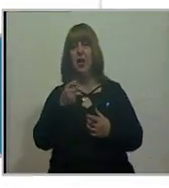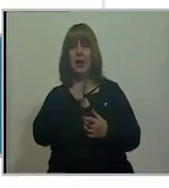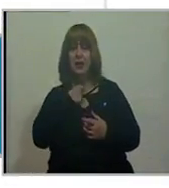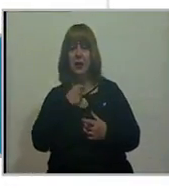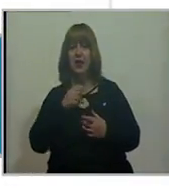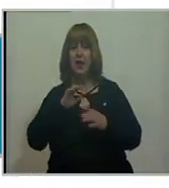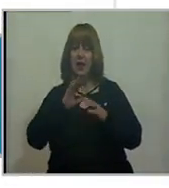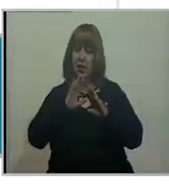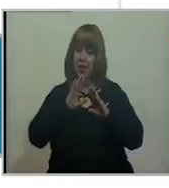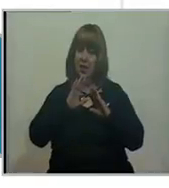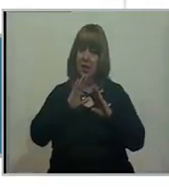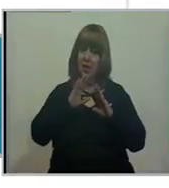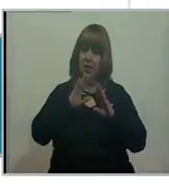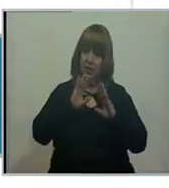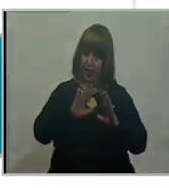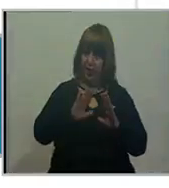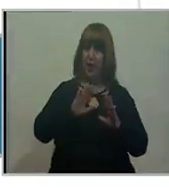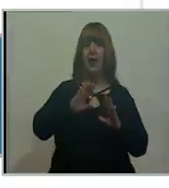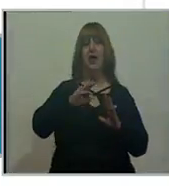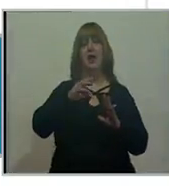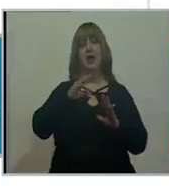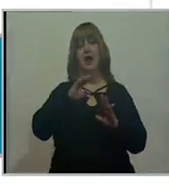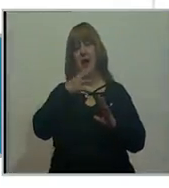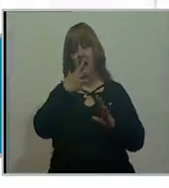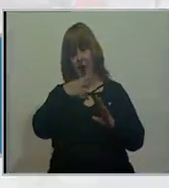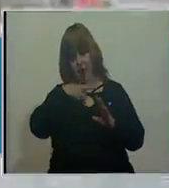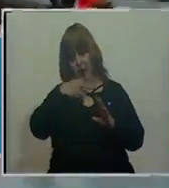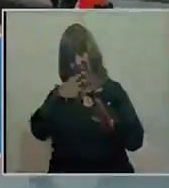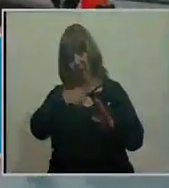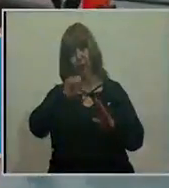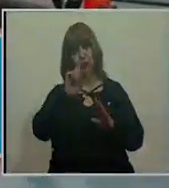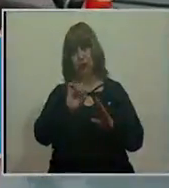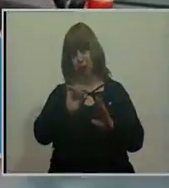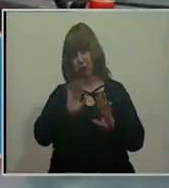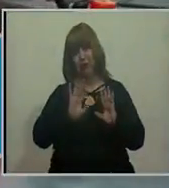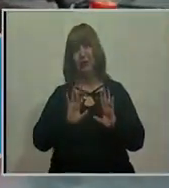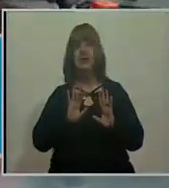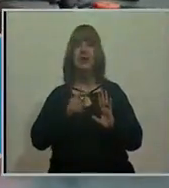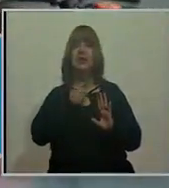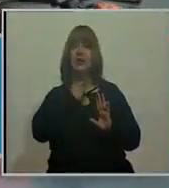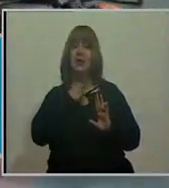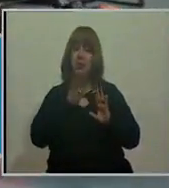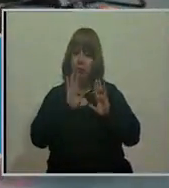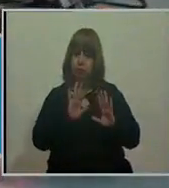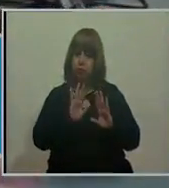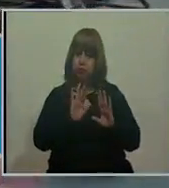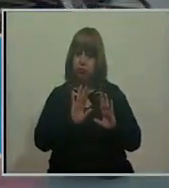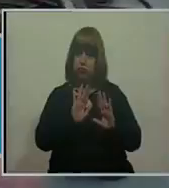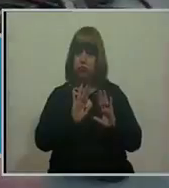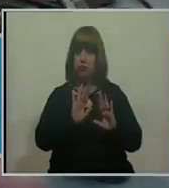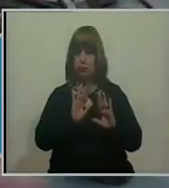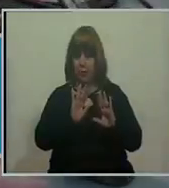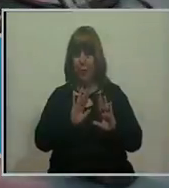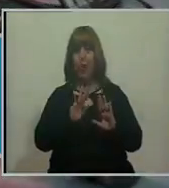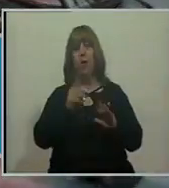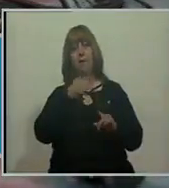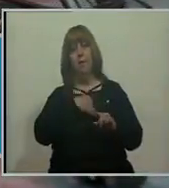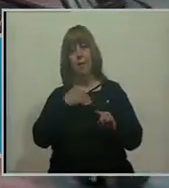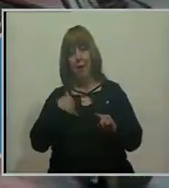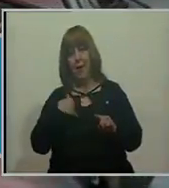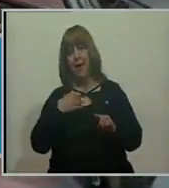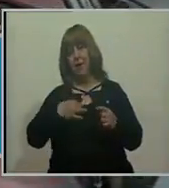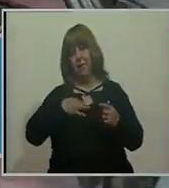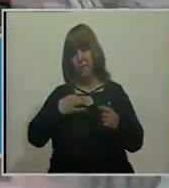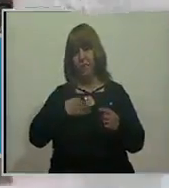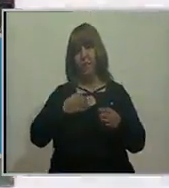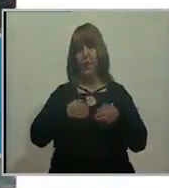hablar correctamente. Amalia Granata es una de las fervientes defensoras de las dos vidas y dice,